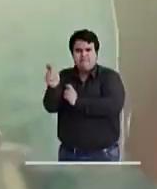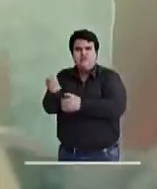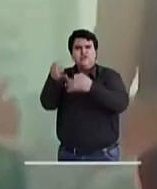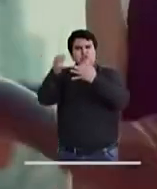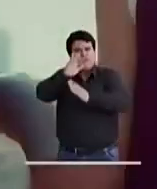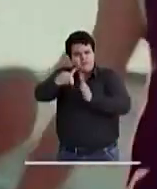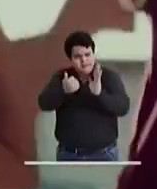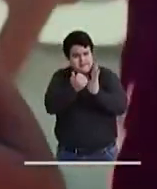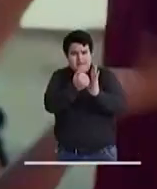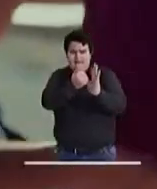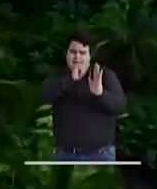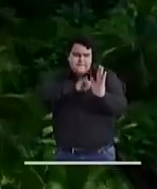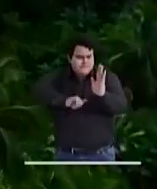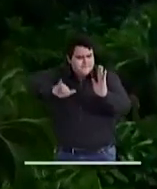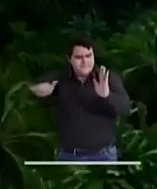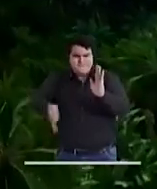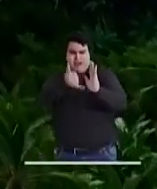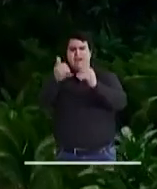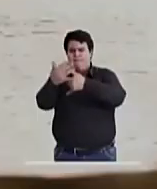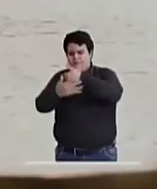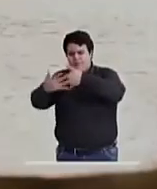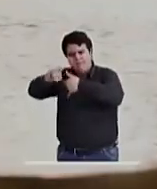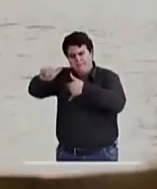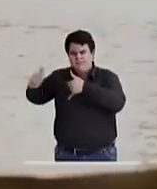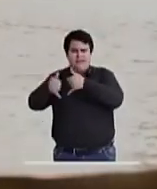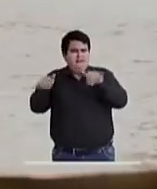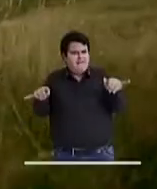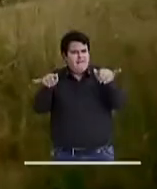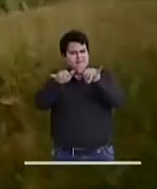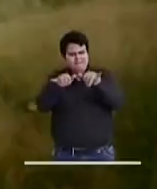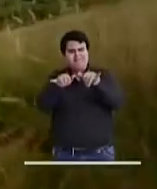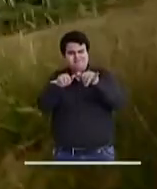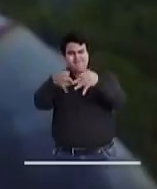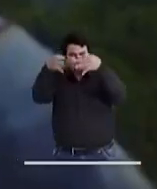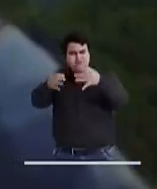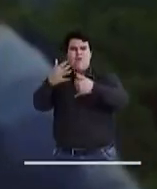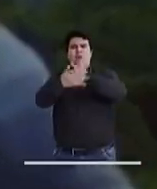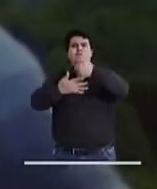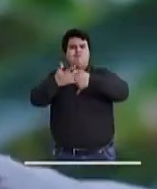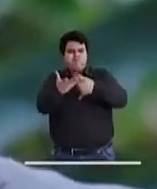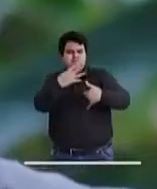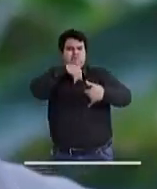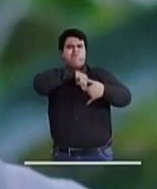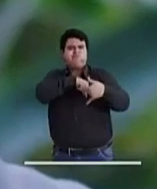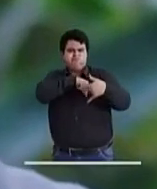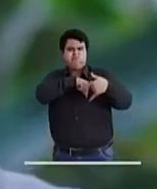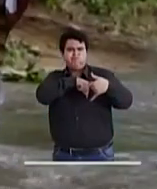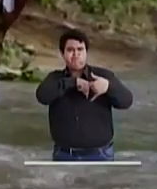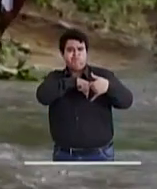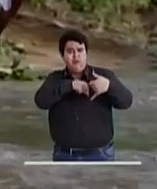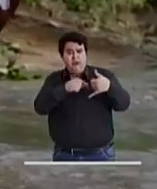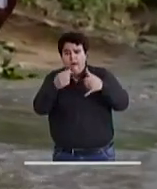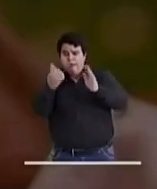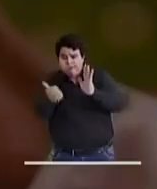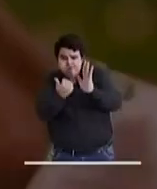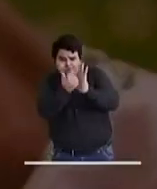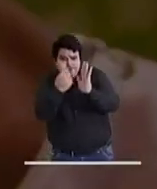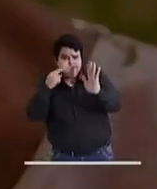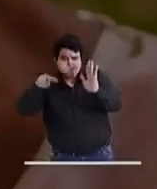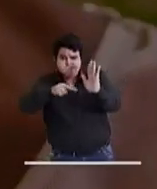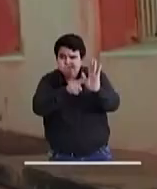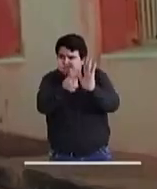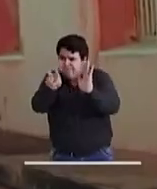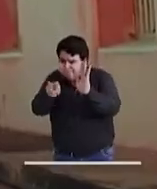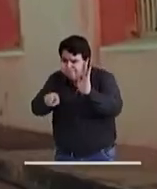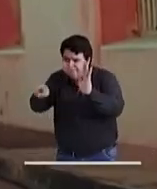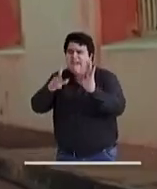las diferentes actividades y servicios que se van a dar en esta feria. La vitrina turística de ANATO es el evento de turismo más importante